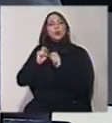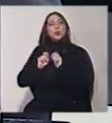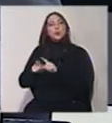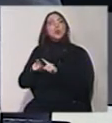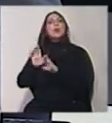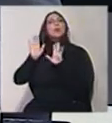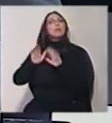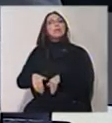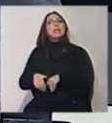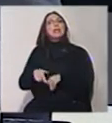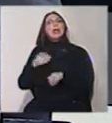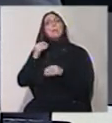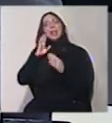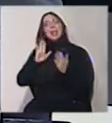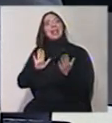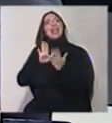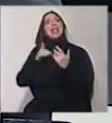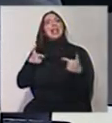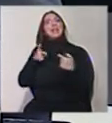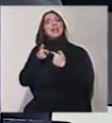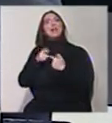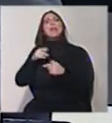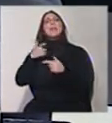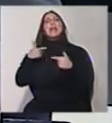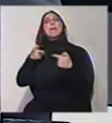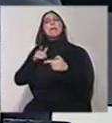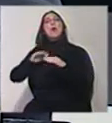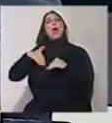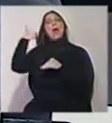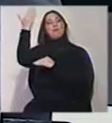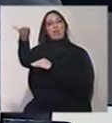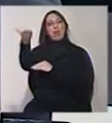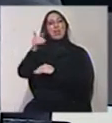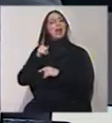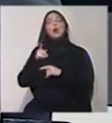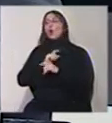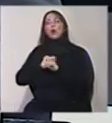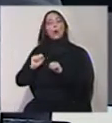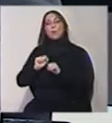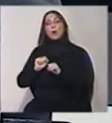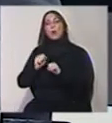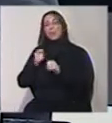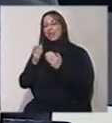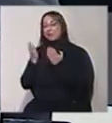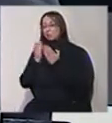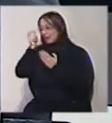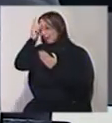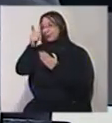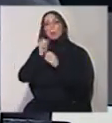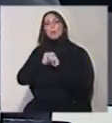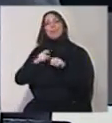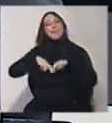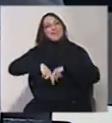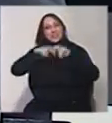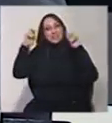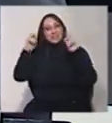función que está destinada para el enfrentamiento del enemigo externo, ¿de acuerdo? Ellos no están capacitados para hacer investigaciones,